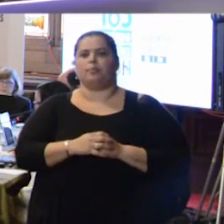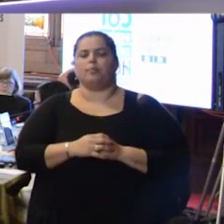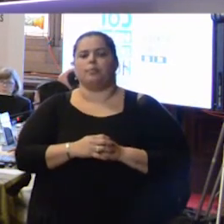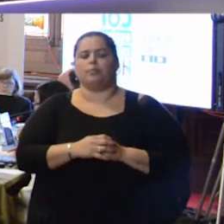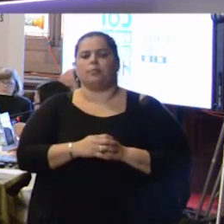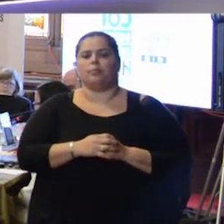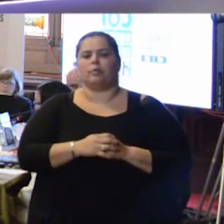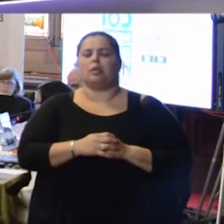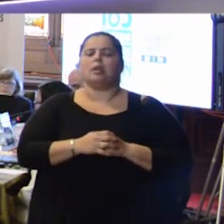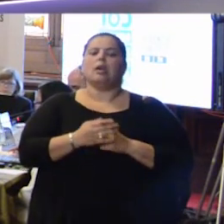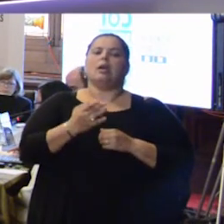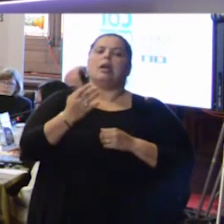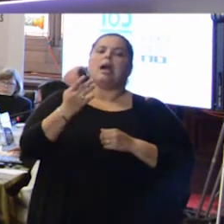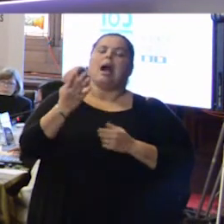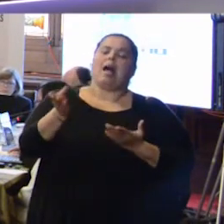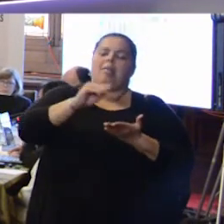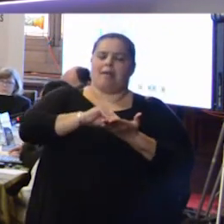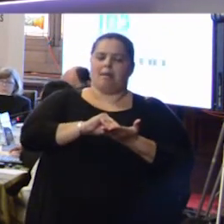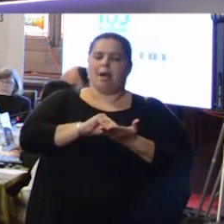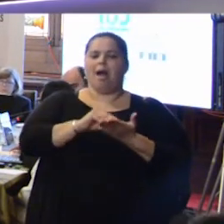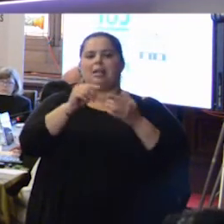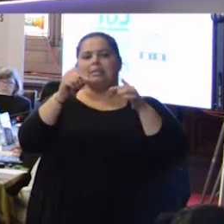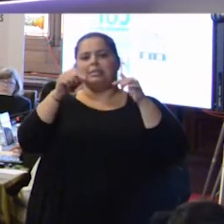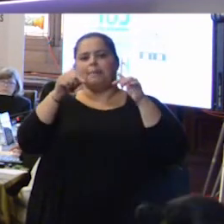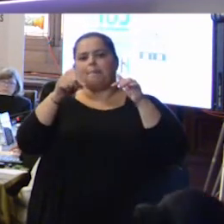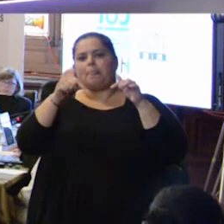Además de eso, la verdad,